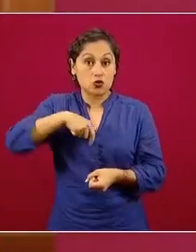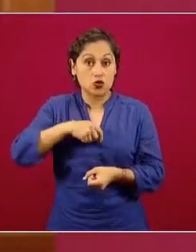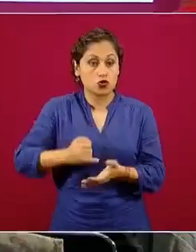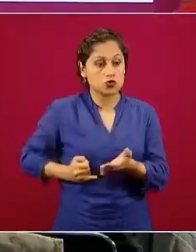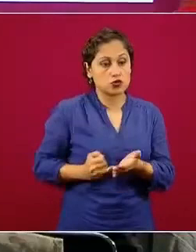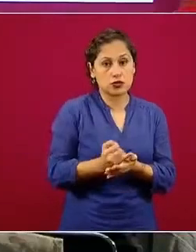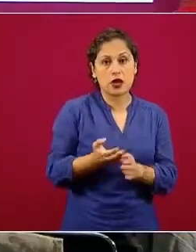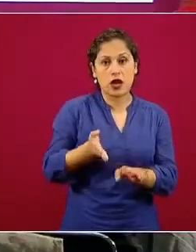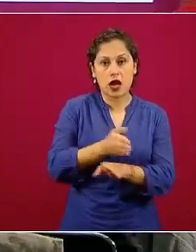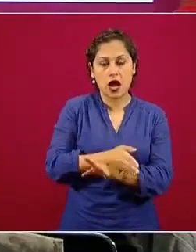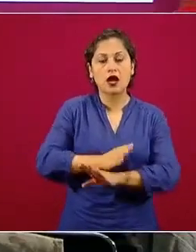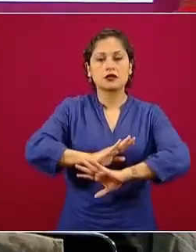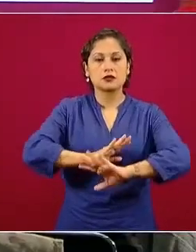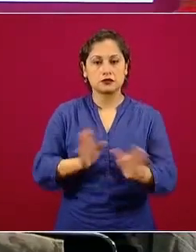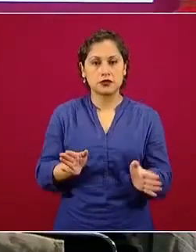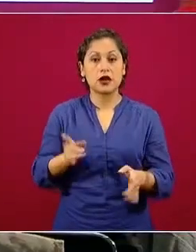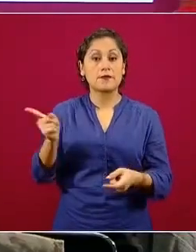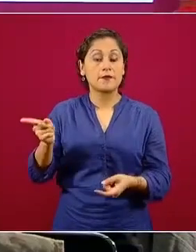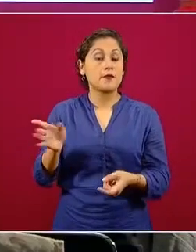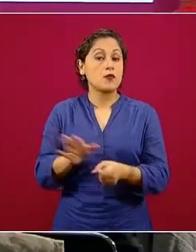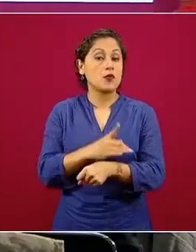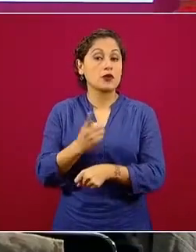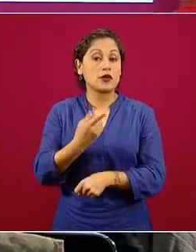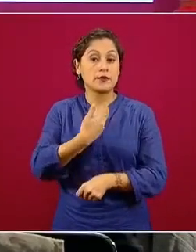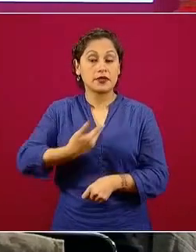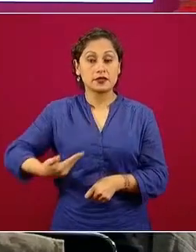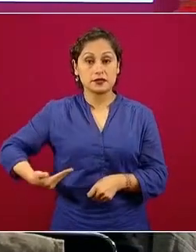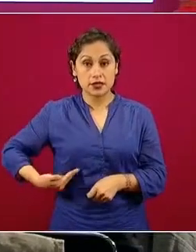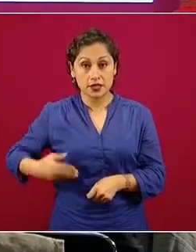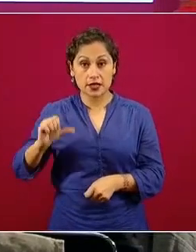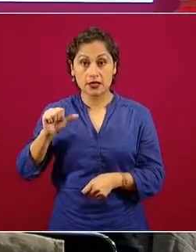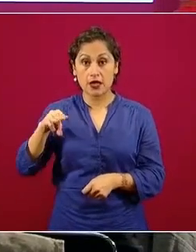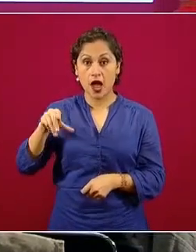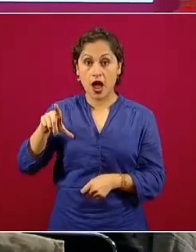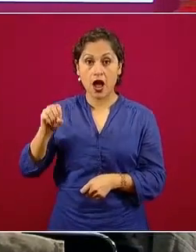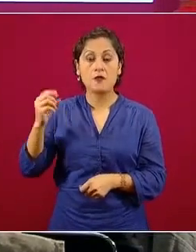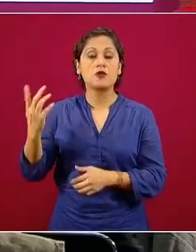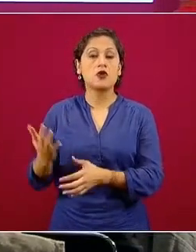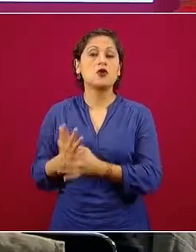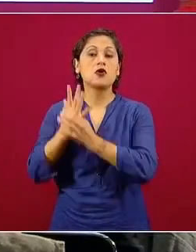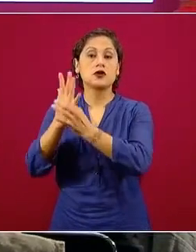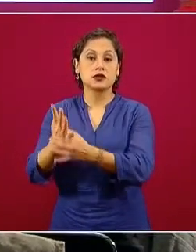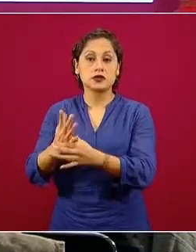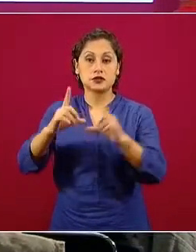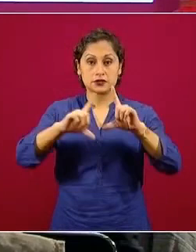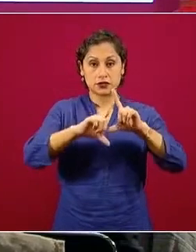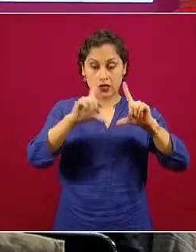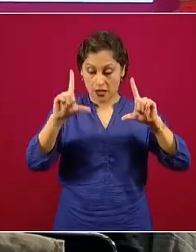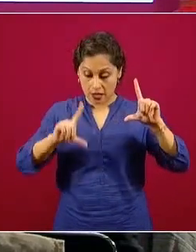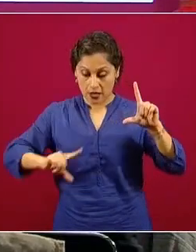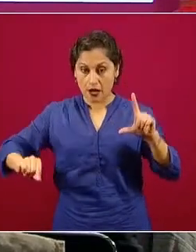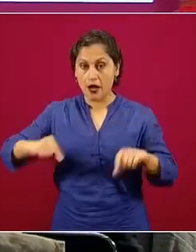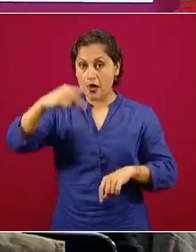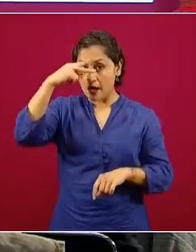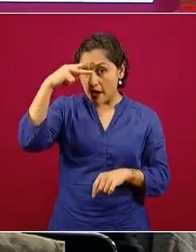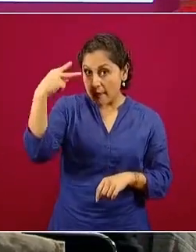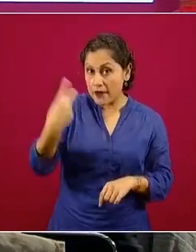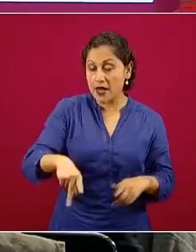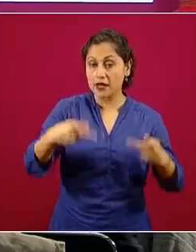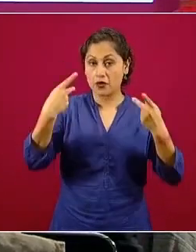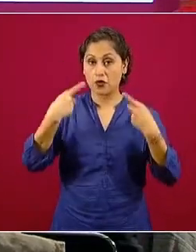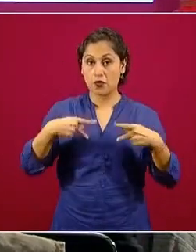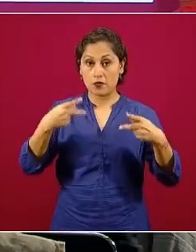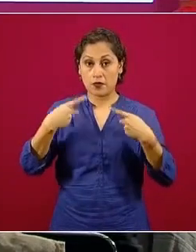lo que ha planteado el presidente lópez obrador que en nuestro país ningún mexicano ni mexicana que